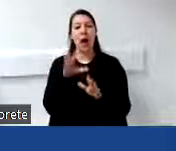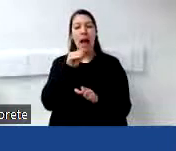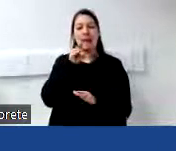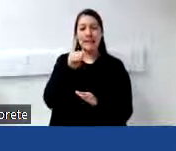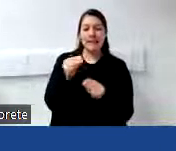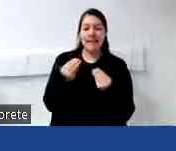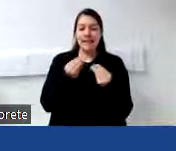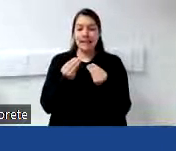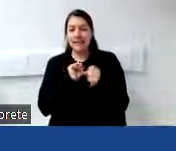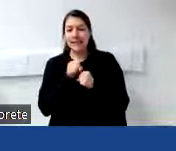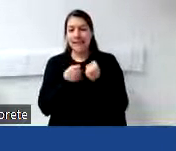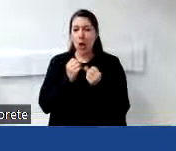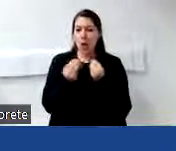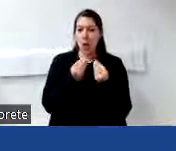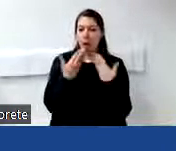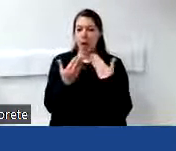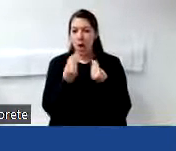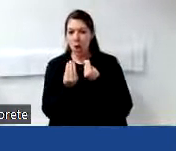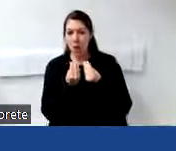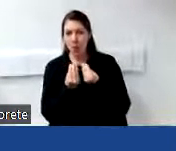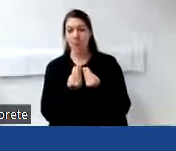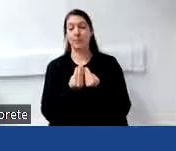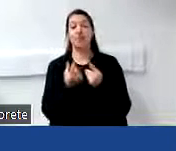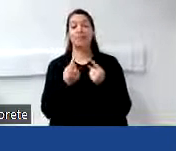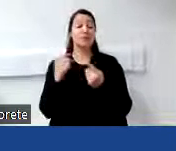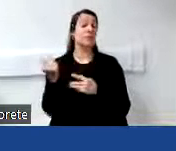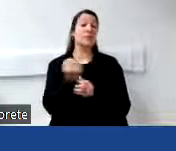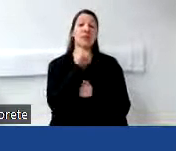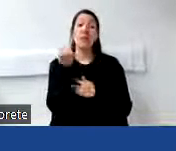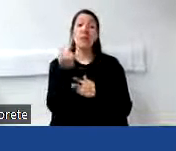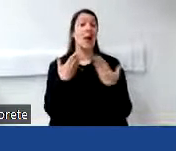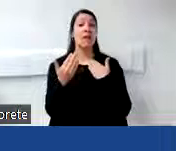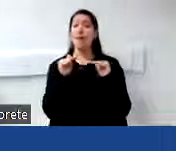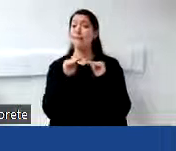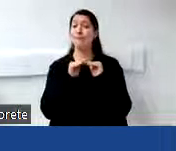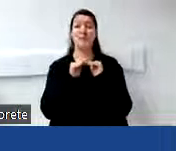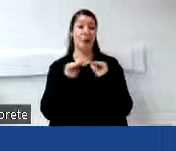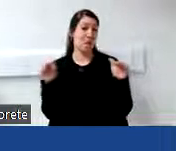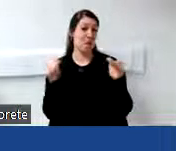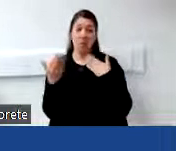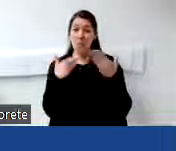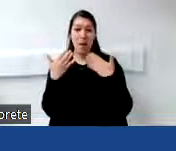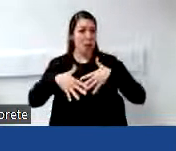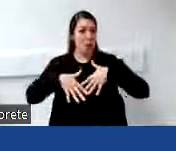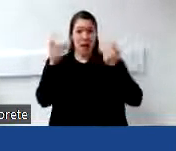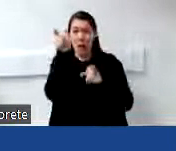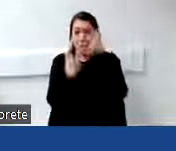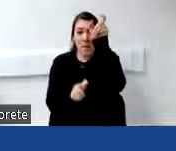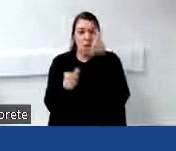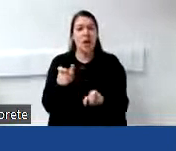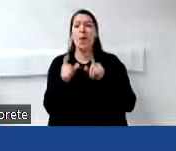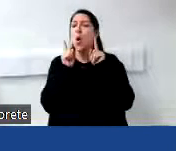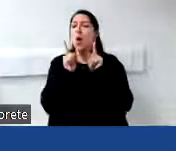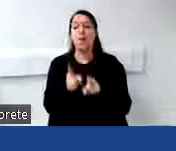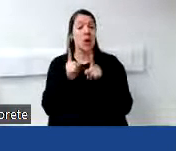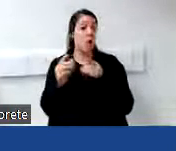cómo dirigirnos y demás, entonces la importancia de hablar normalmente, como hablamos con otro paciente, hablarlo con la